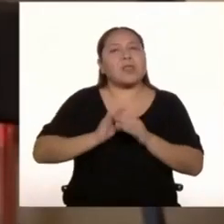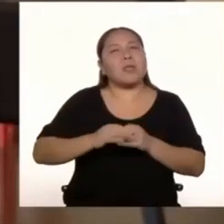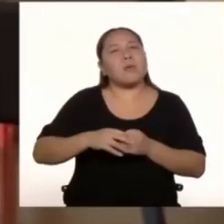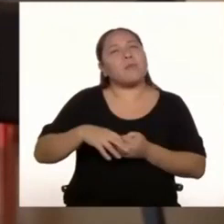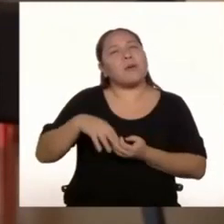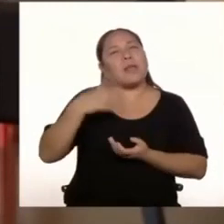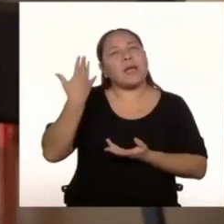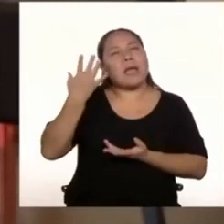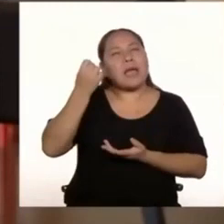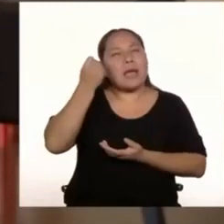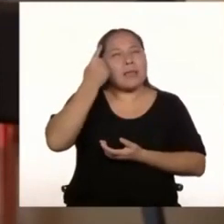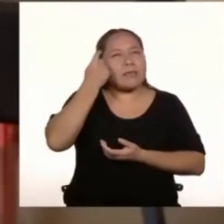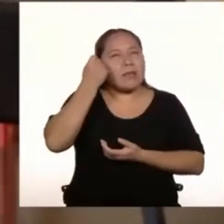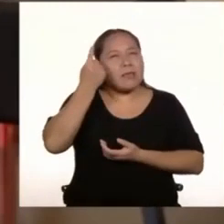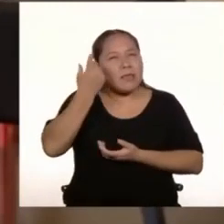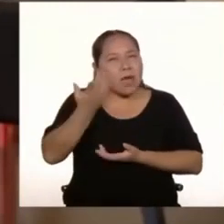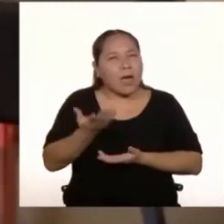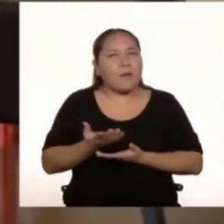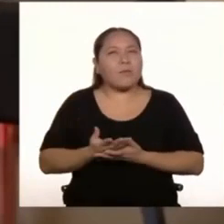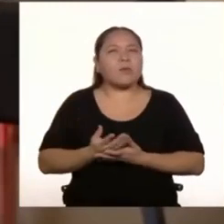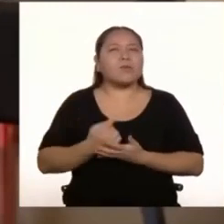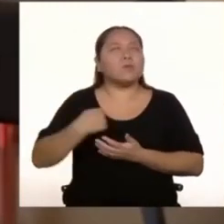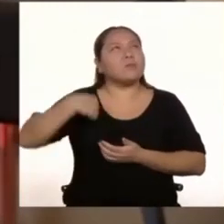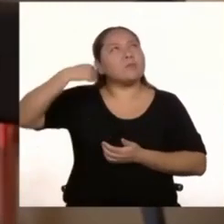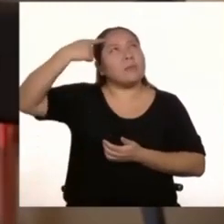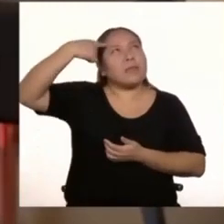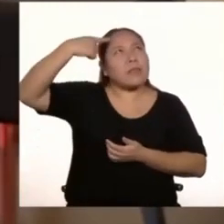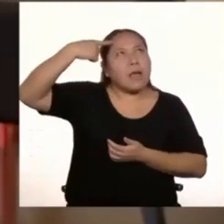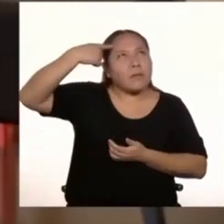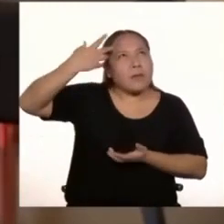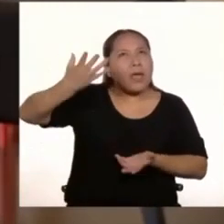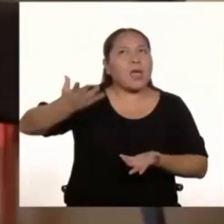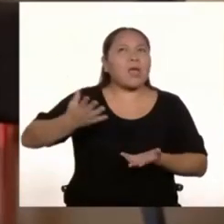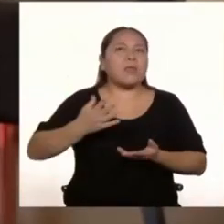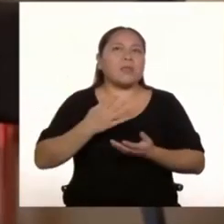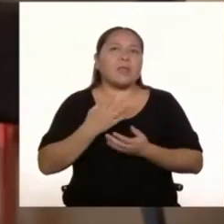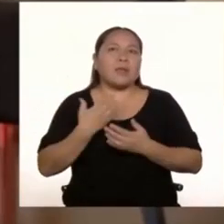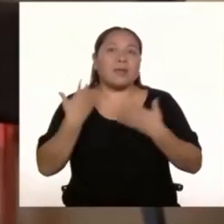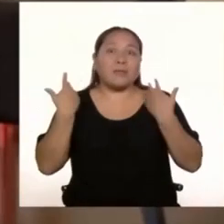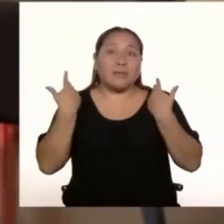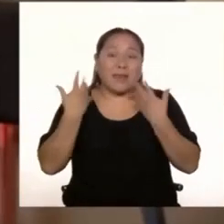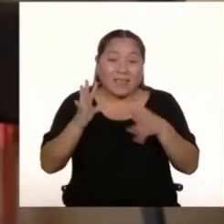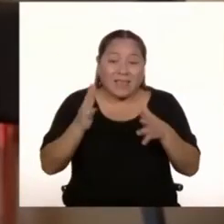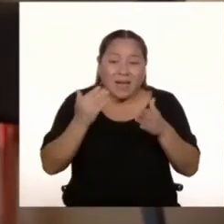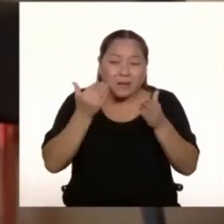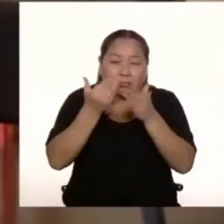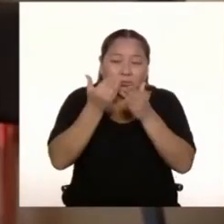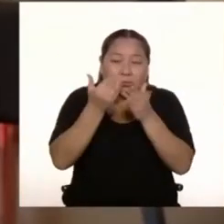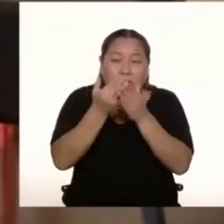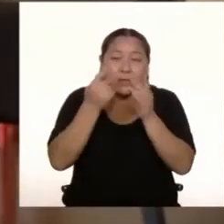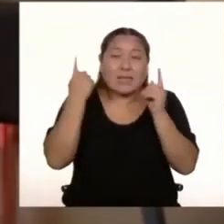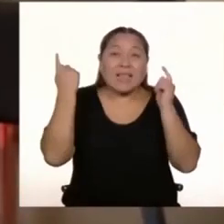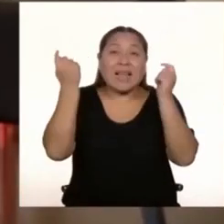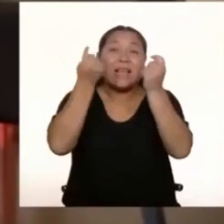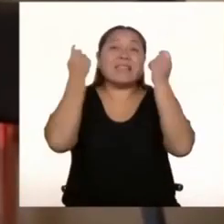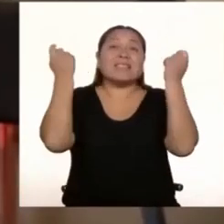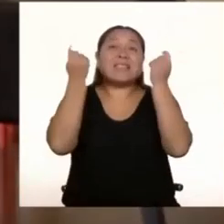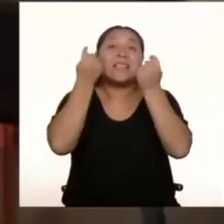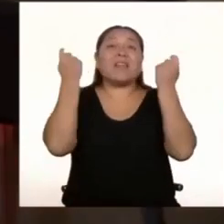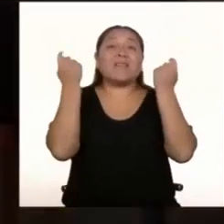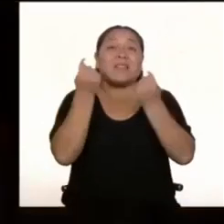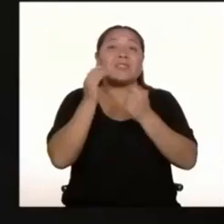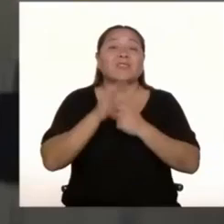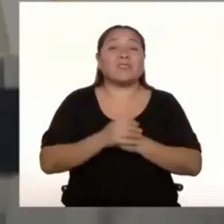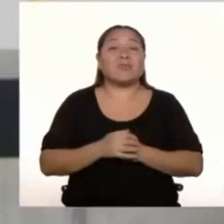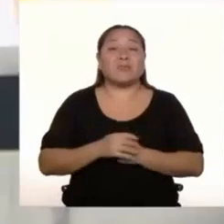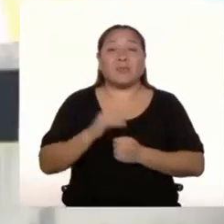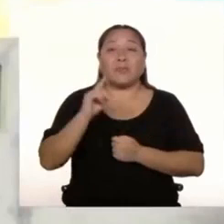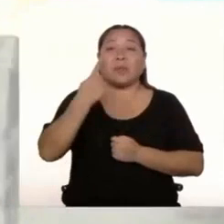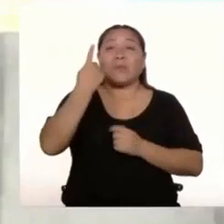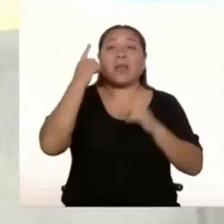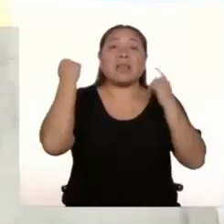prepararnos anímicamente, mentalmente para el bicentenario que ya se viene en su primera etapa, ¿no?